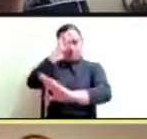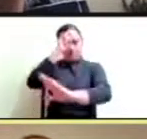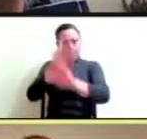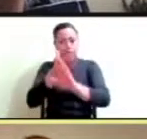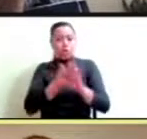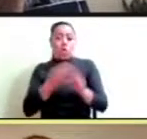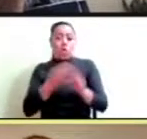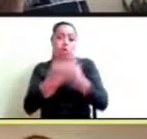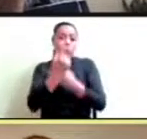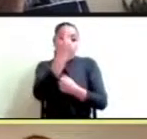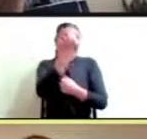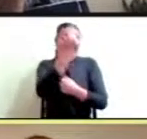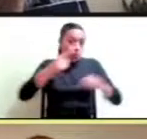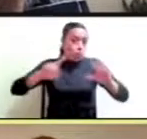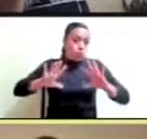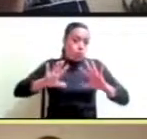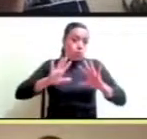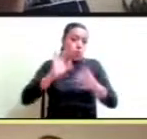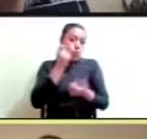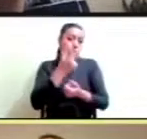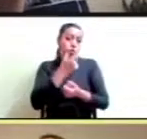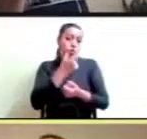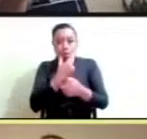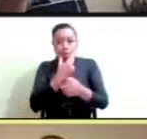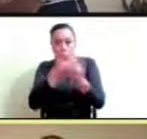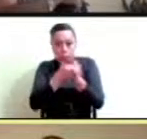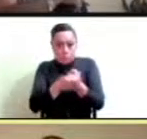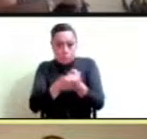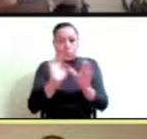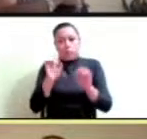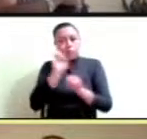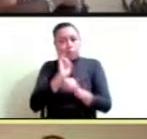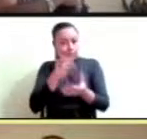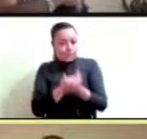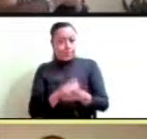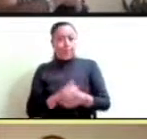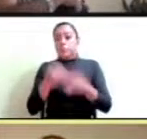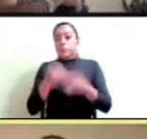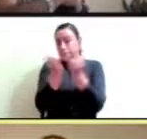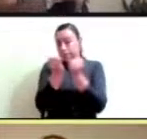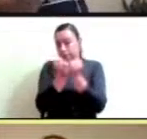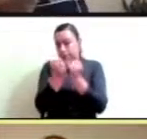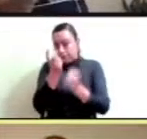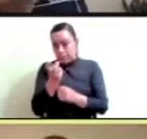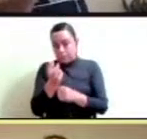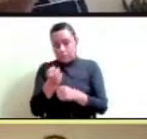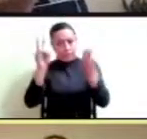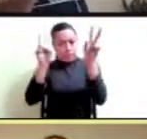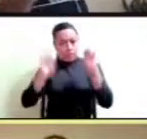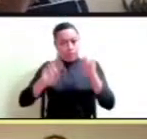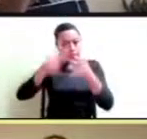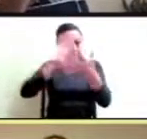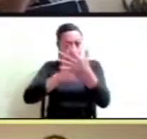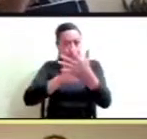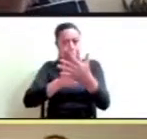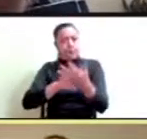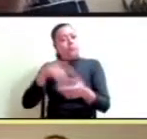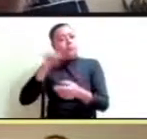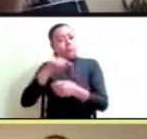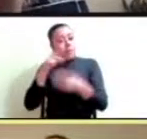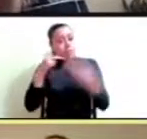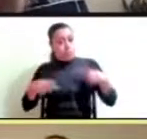contra el otro, así los hijos de ambos o de algunos de ellos, y aunque en materia penal a quien ejerce este delito, además de que se le impone